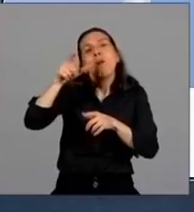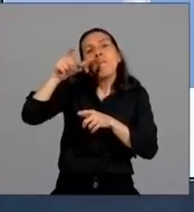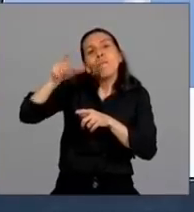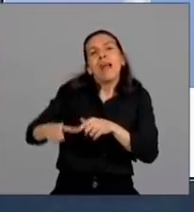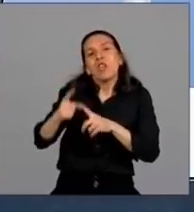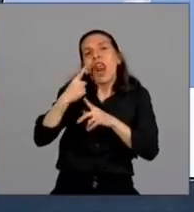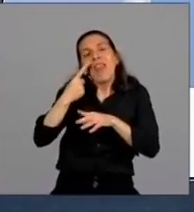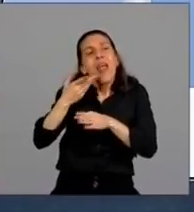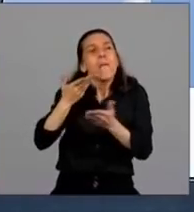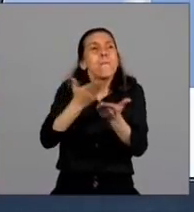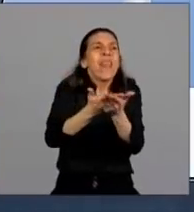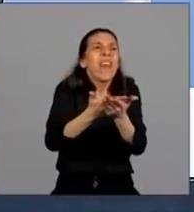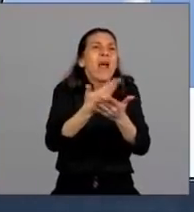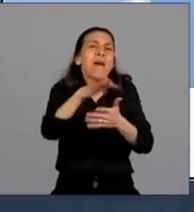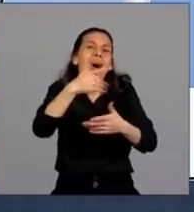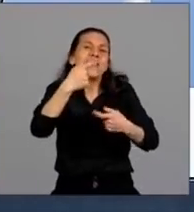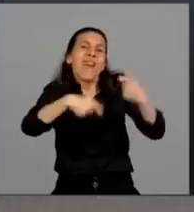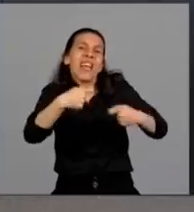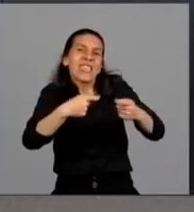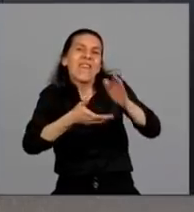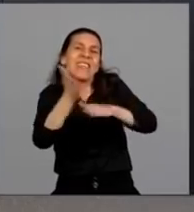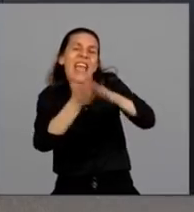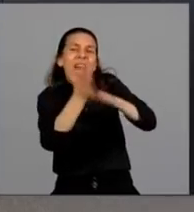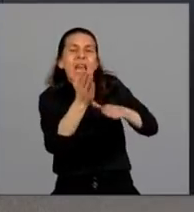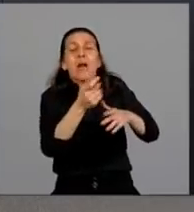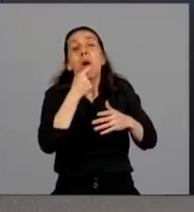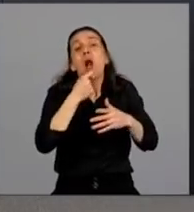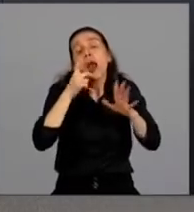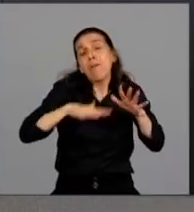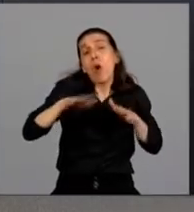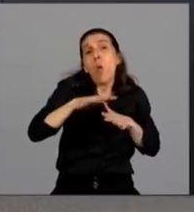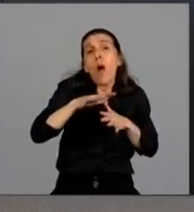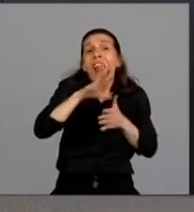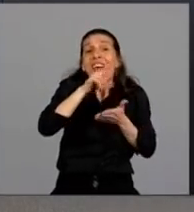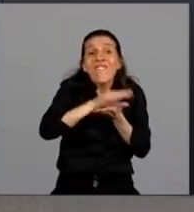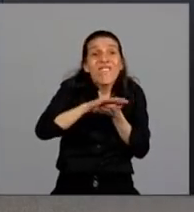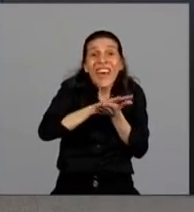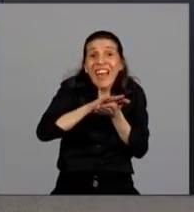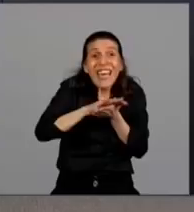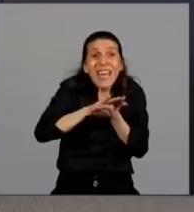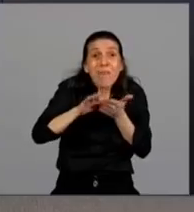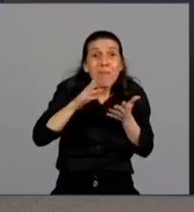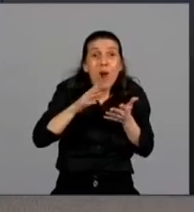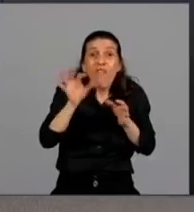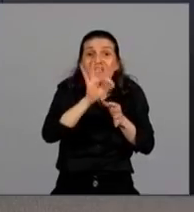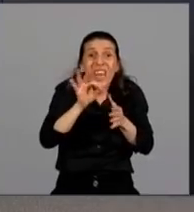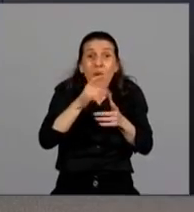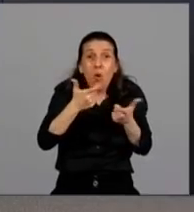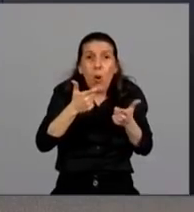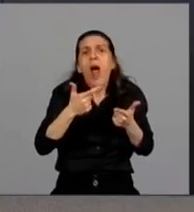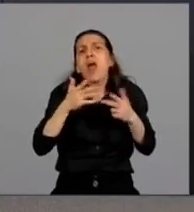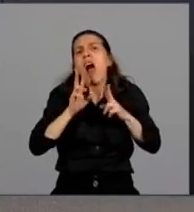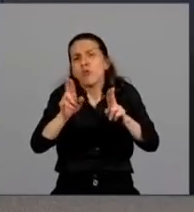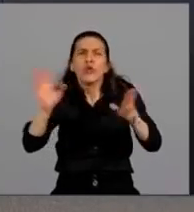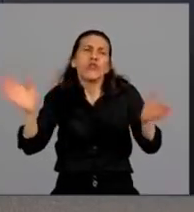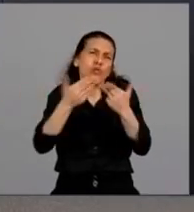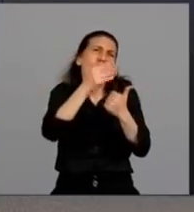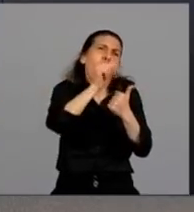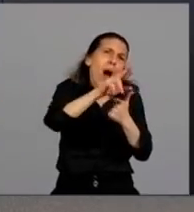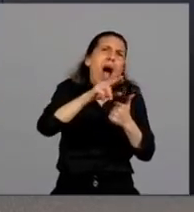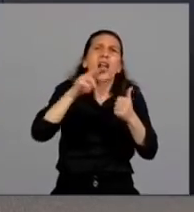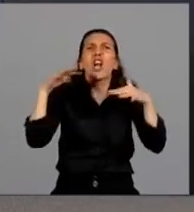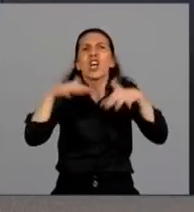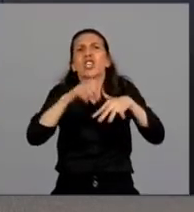todo, lo que hay que tener en cuenta, supongamos un lugar donde hay cero casos, que si se autoriza todo, reuniones, bares,